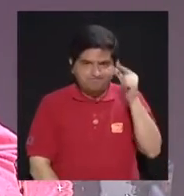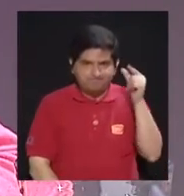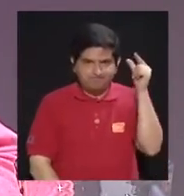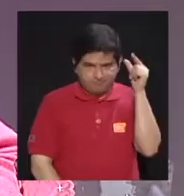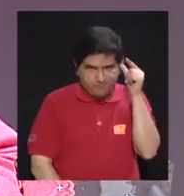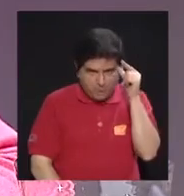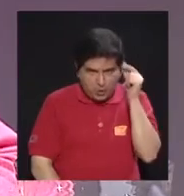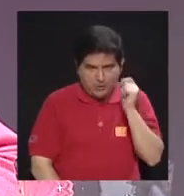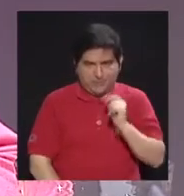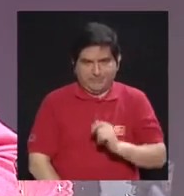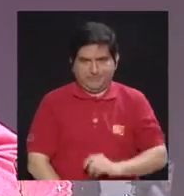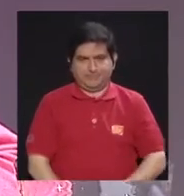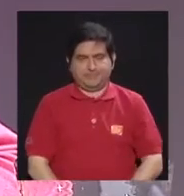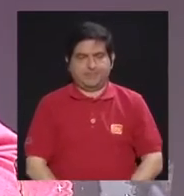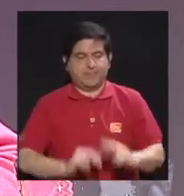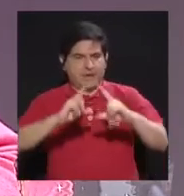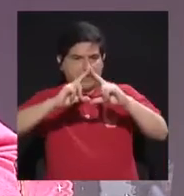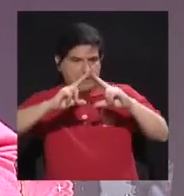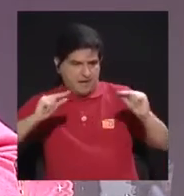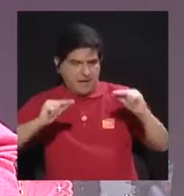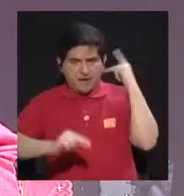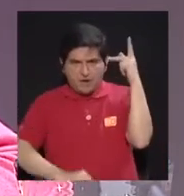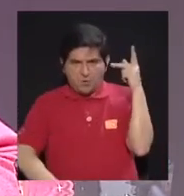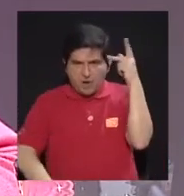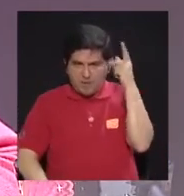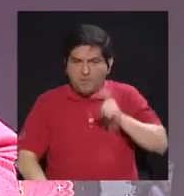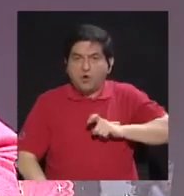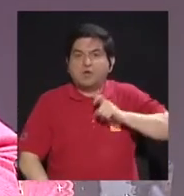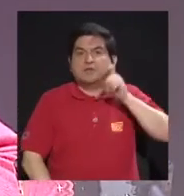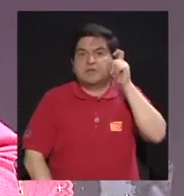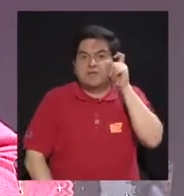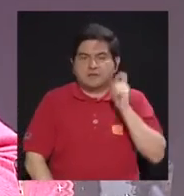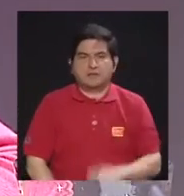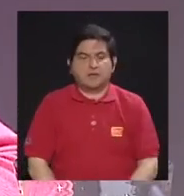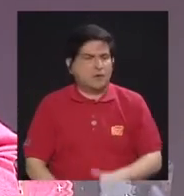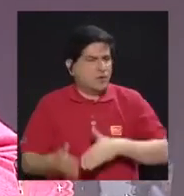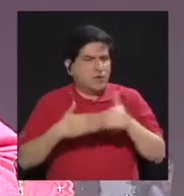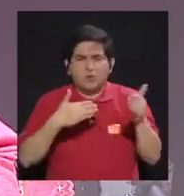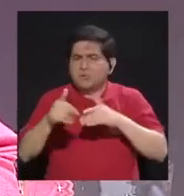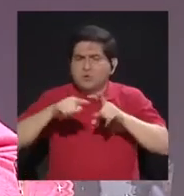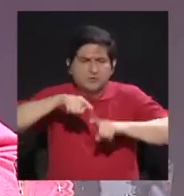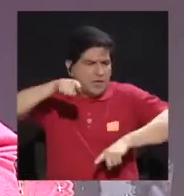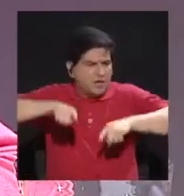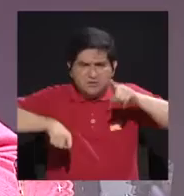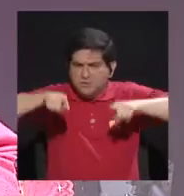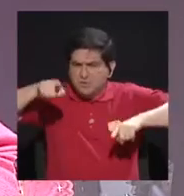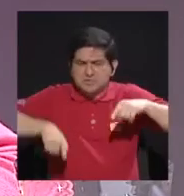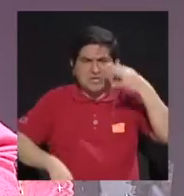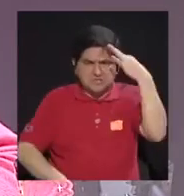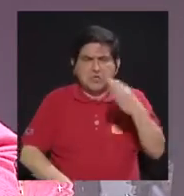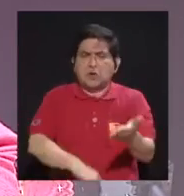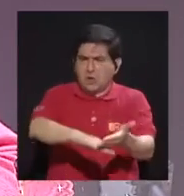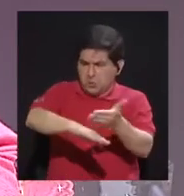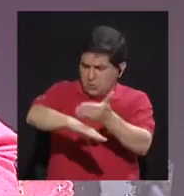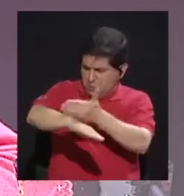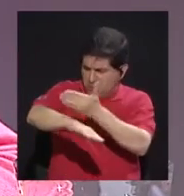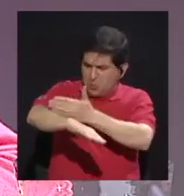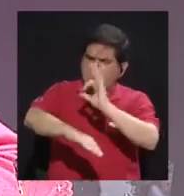evidentemente en Nicaragua las políticas de género, aun cuando en estadísticas se consideren muy